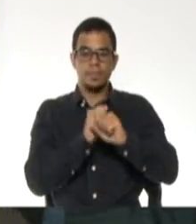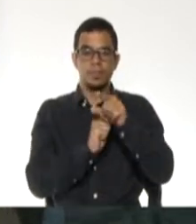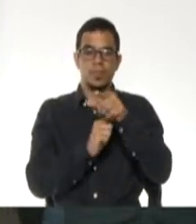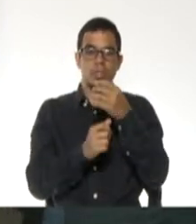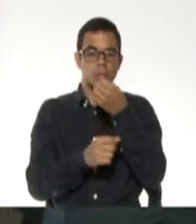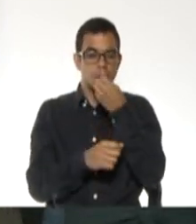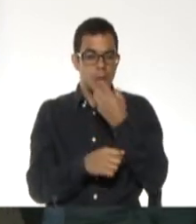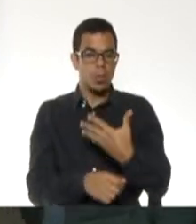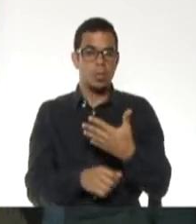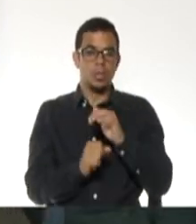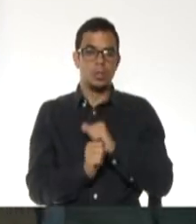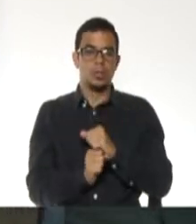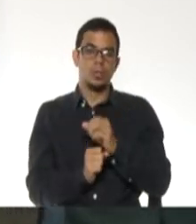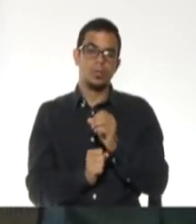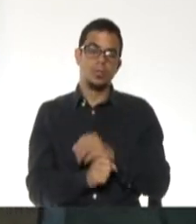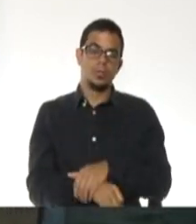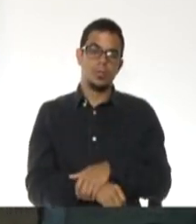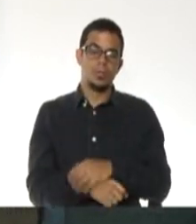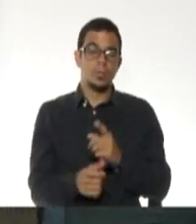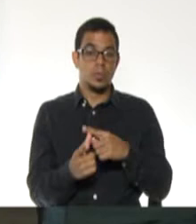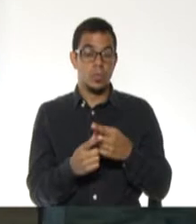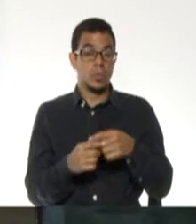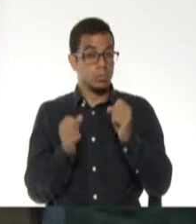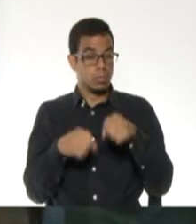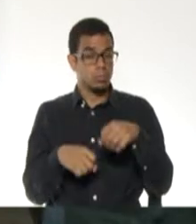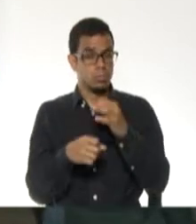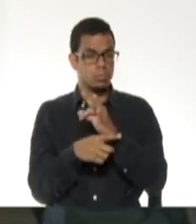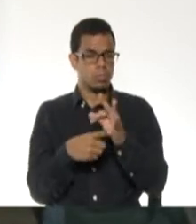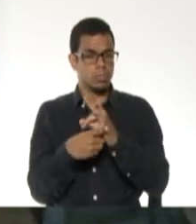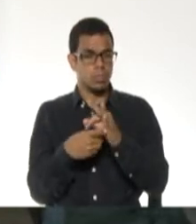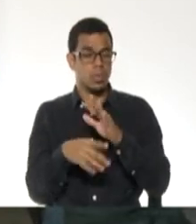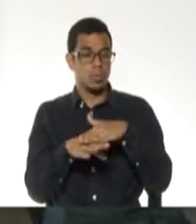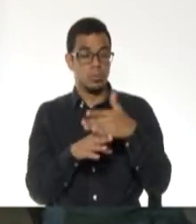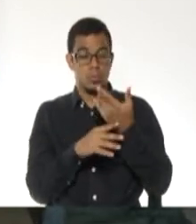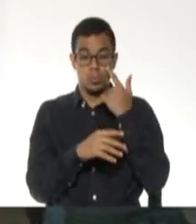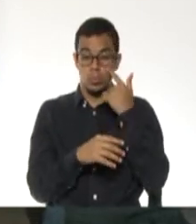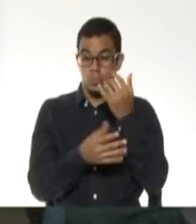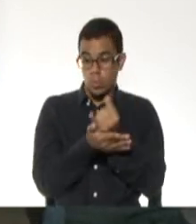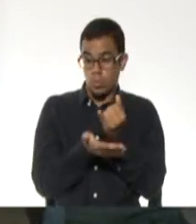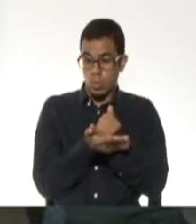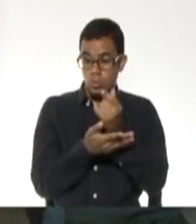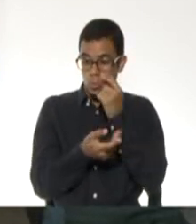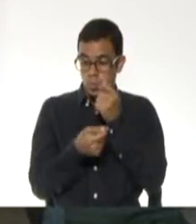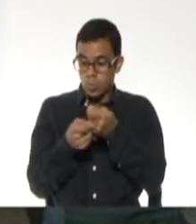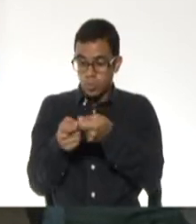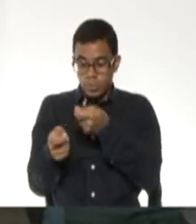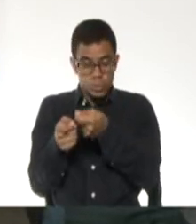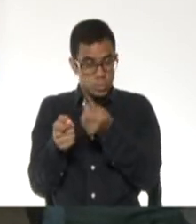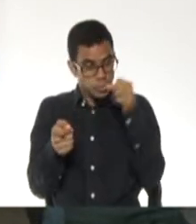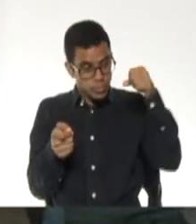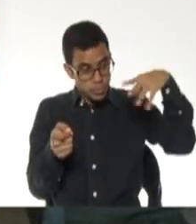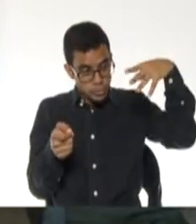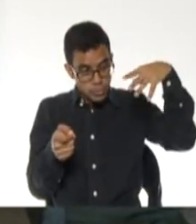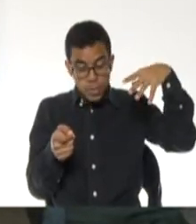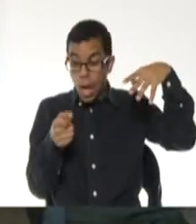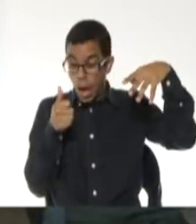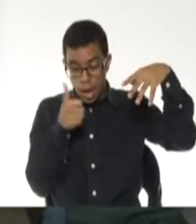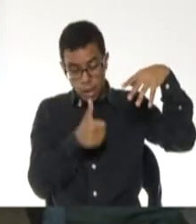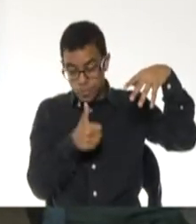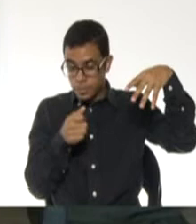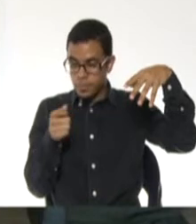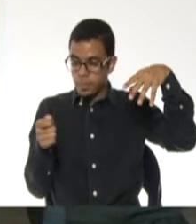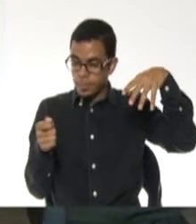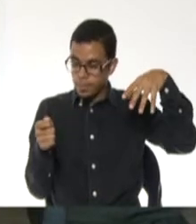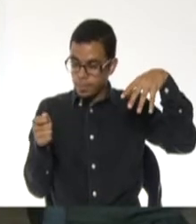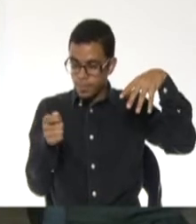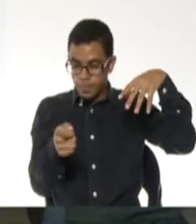está bien, de que está funcionando, porque estoy colocándolo directamente en los bornes de entrada de la resistencia de la